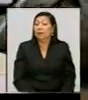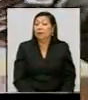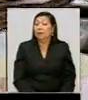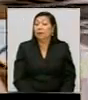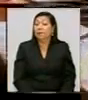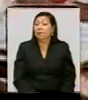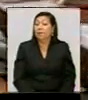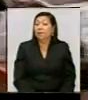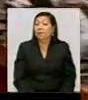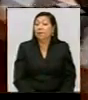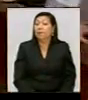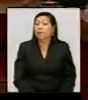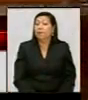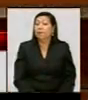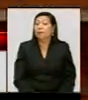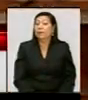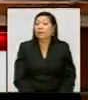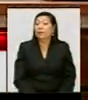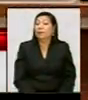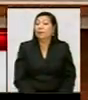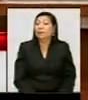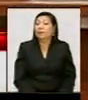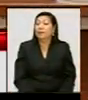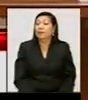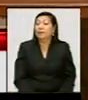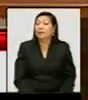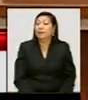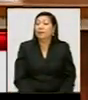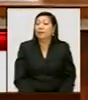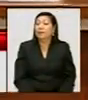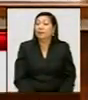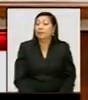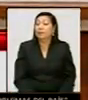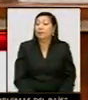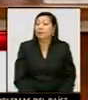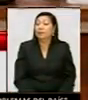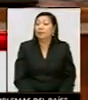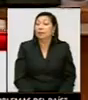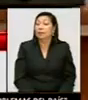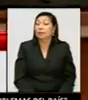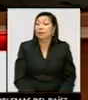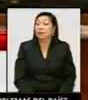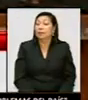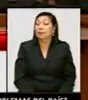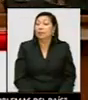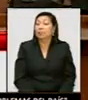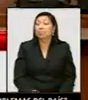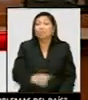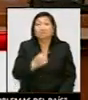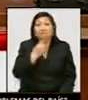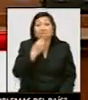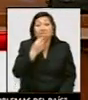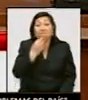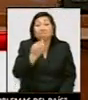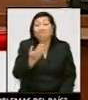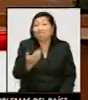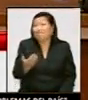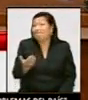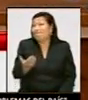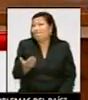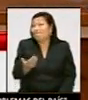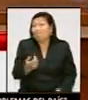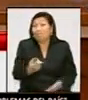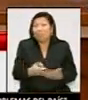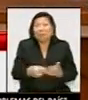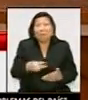Tiene la palabra el congresista Mario Mantilla. Muchas gracias, presidente. Bueno, en realidad, sí, pues es una desidia de